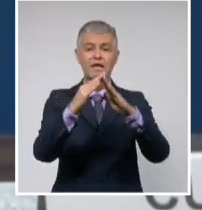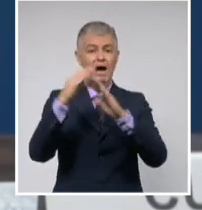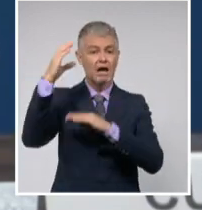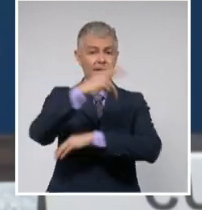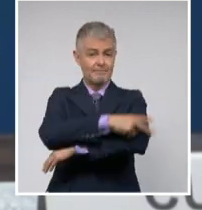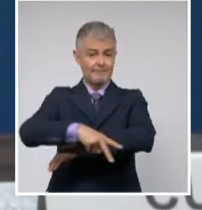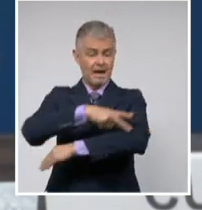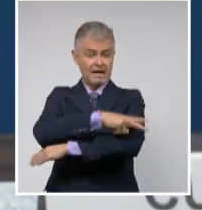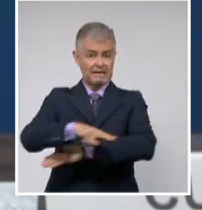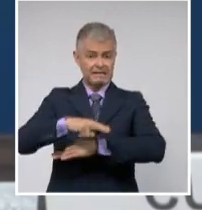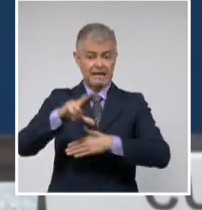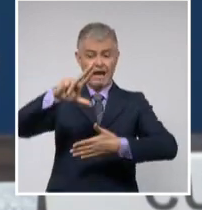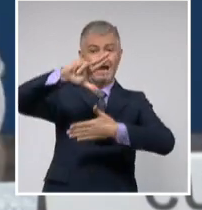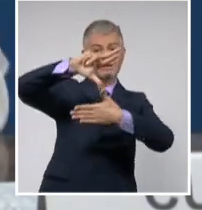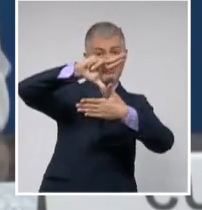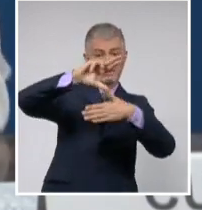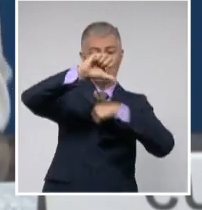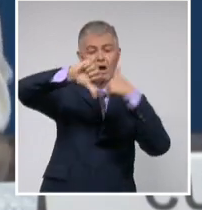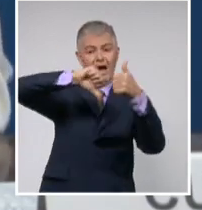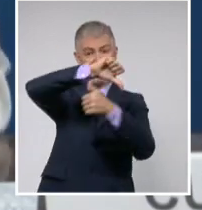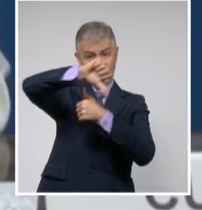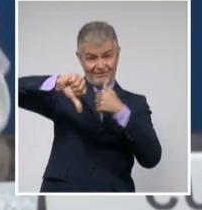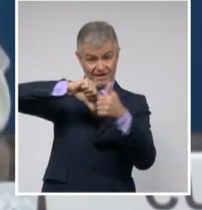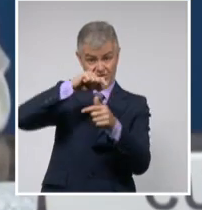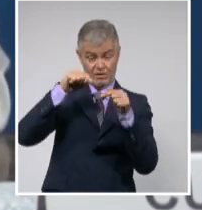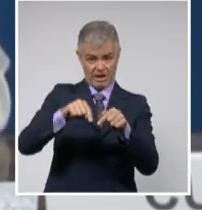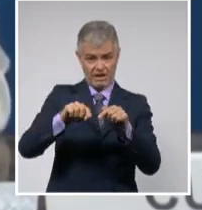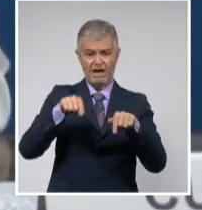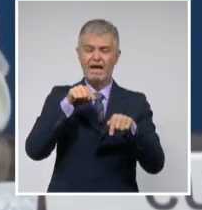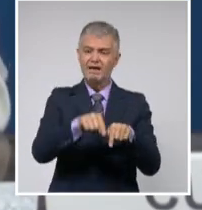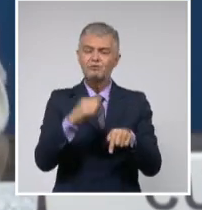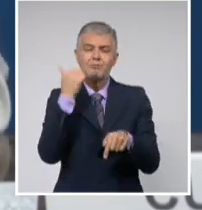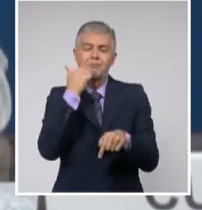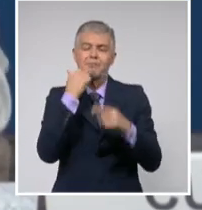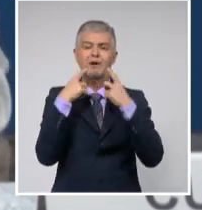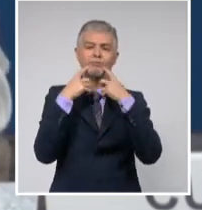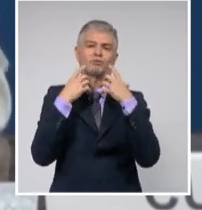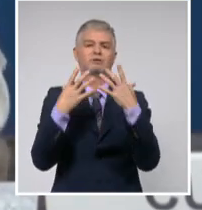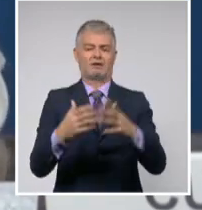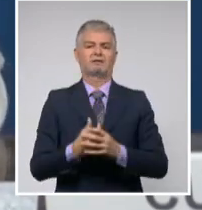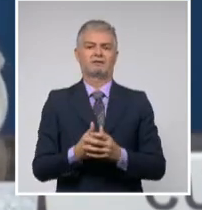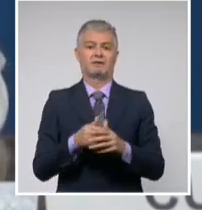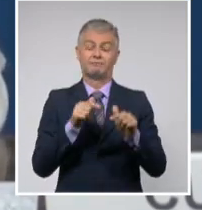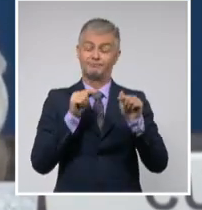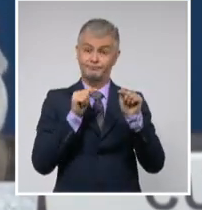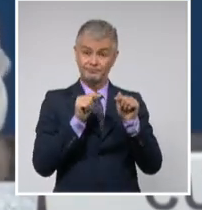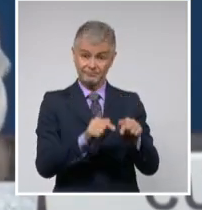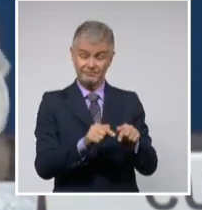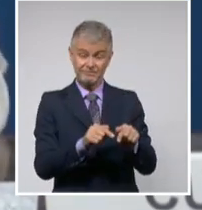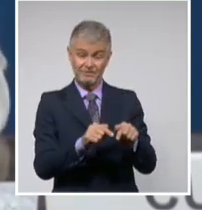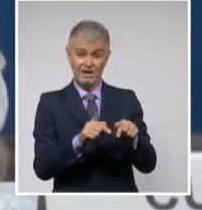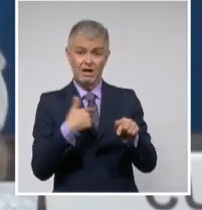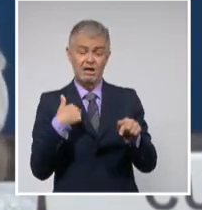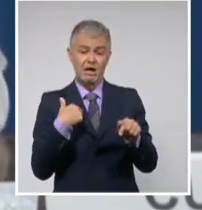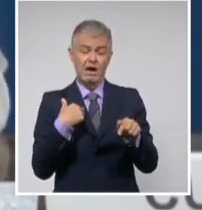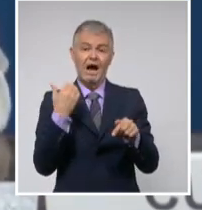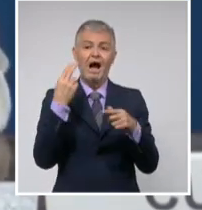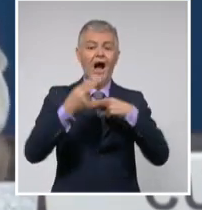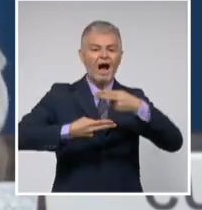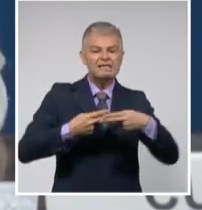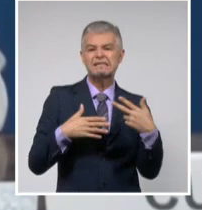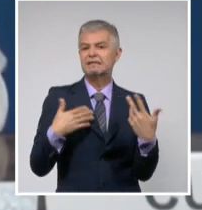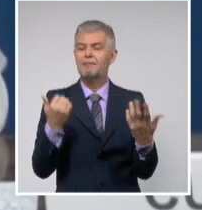y caribeños es nuestra obra más preciada. Simbólicamente consolida el